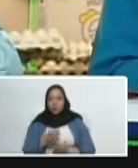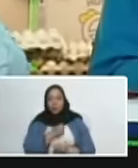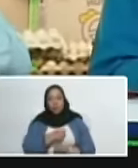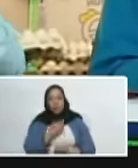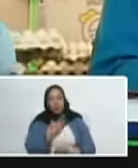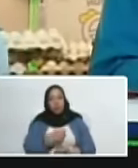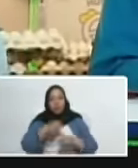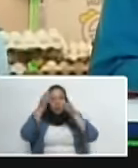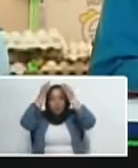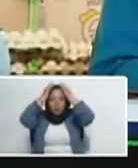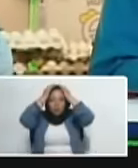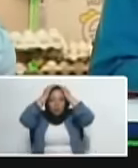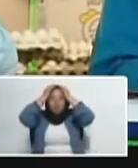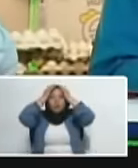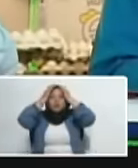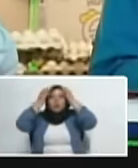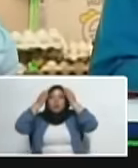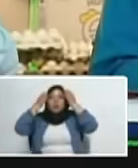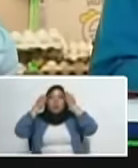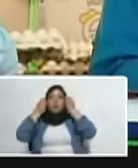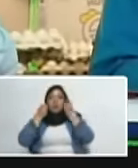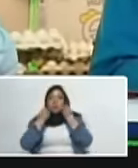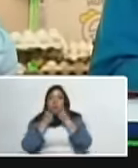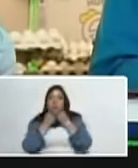lamentablemente, los japoneses